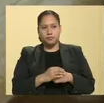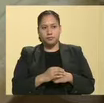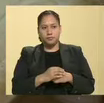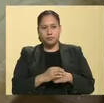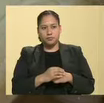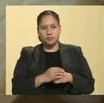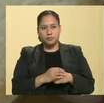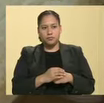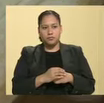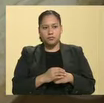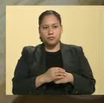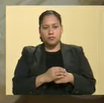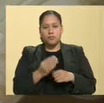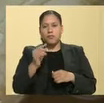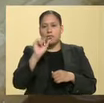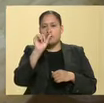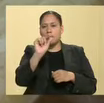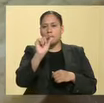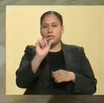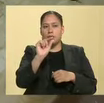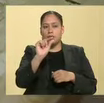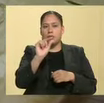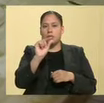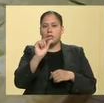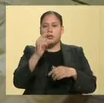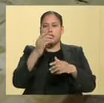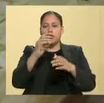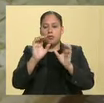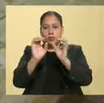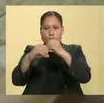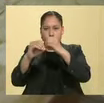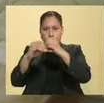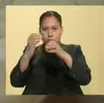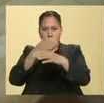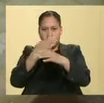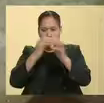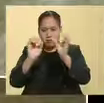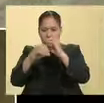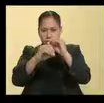Ponemos un poquito de pimienta.